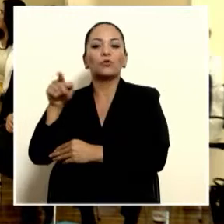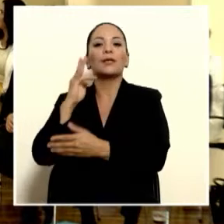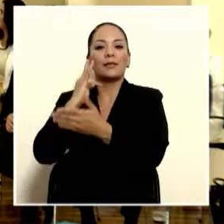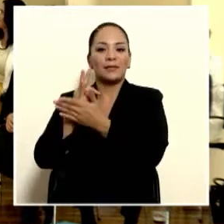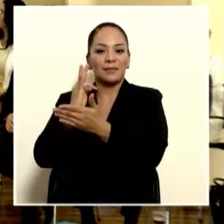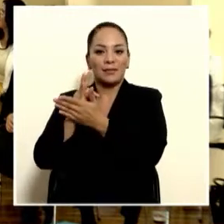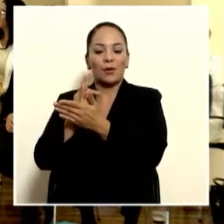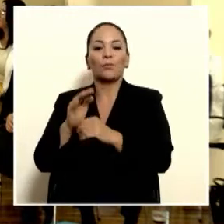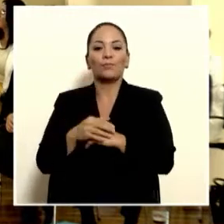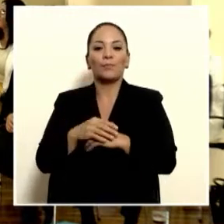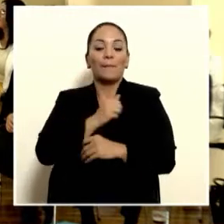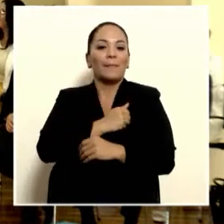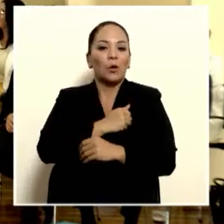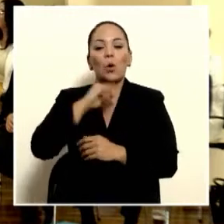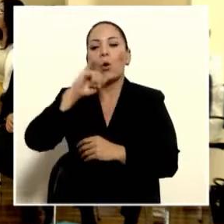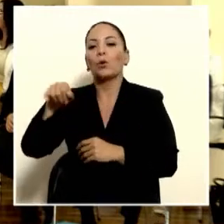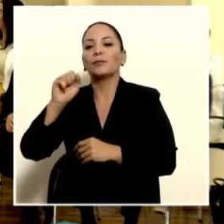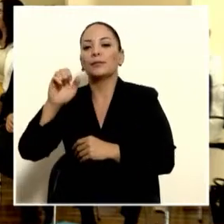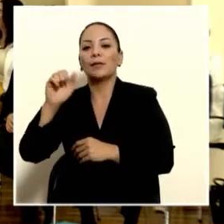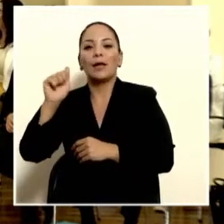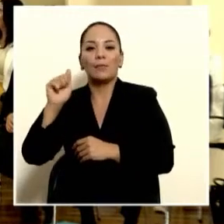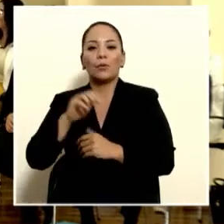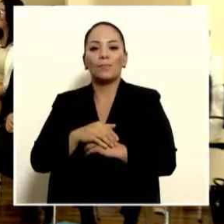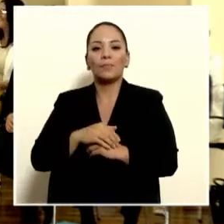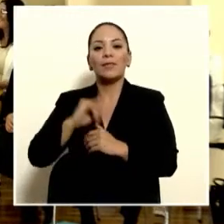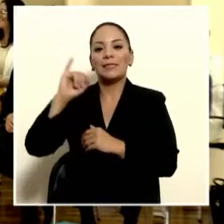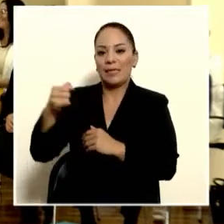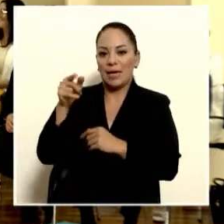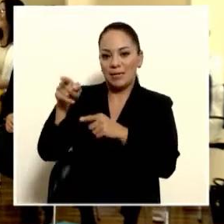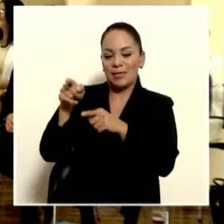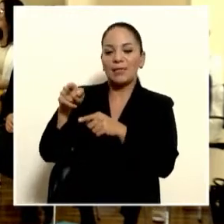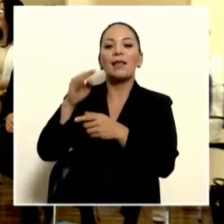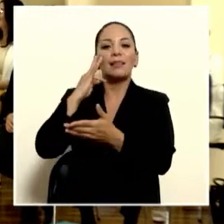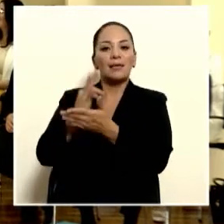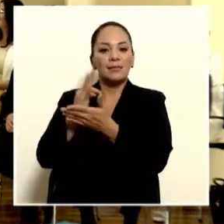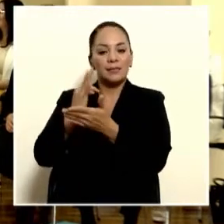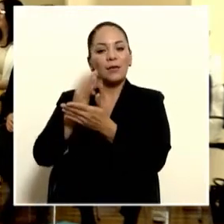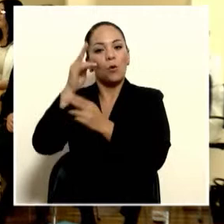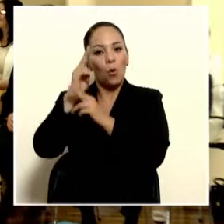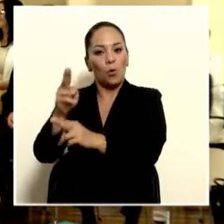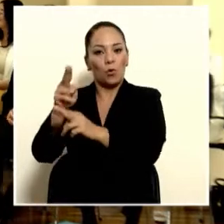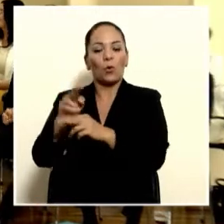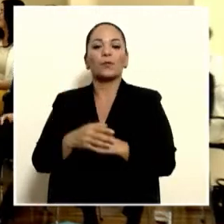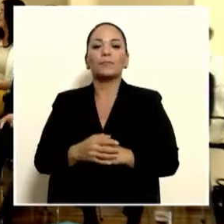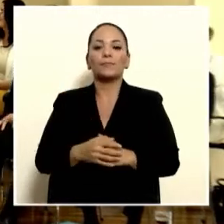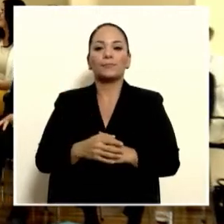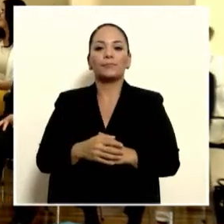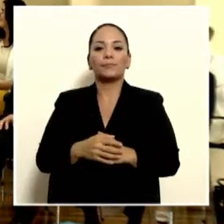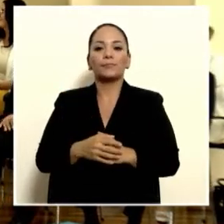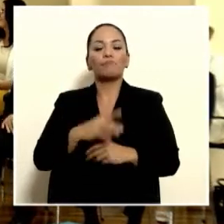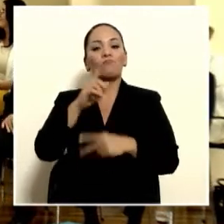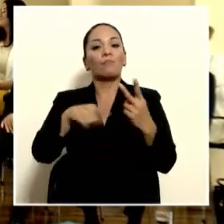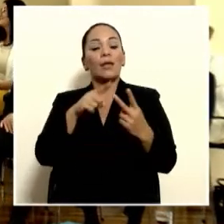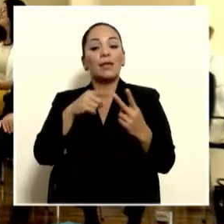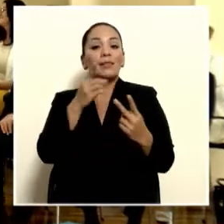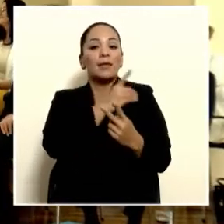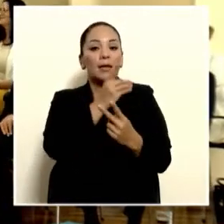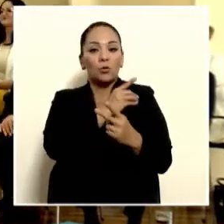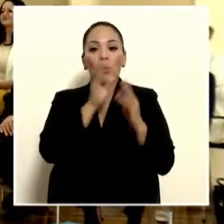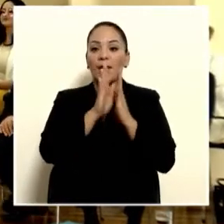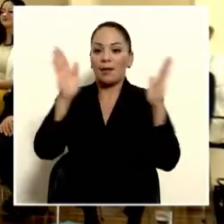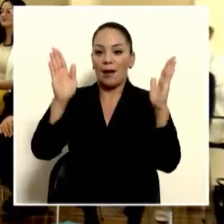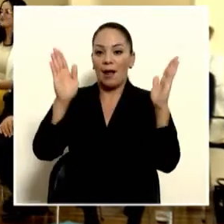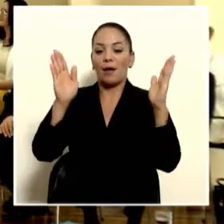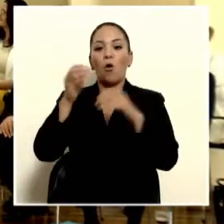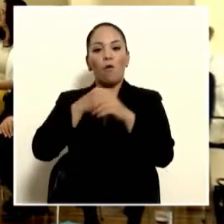testigo de honor, don José Álvaro Jenkins, perdón, como testigo de honor. Tenemos también al director general de